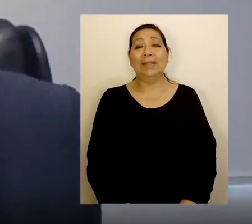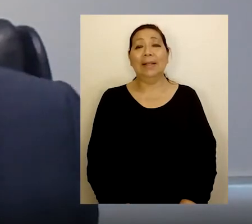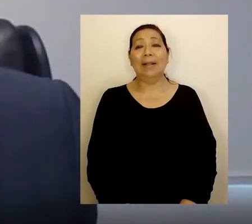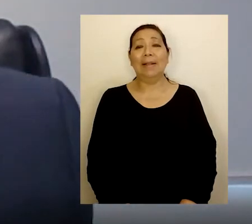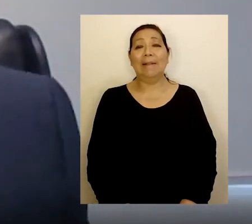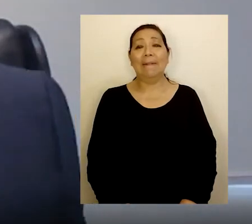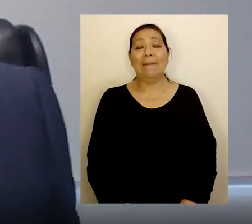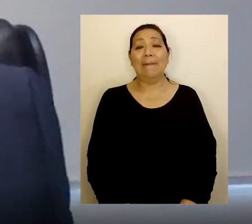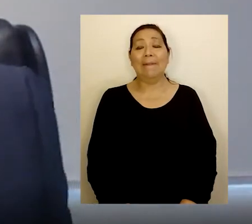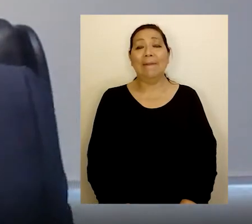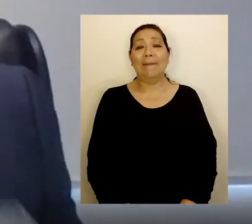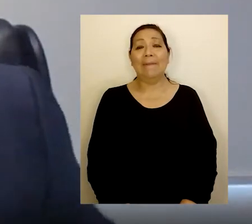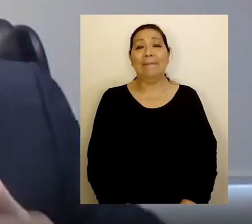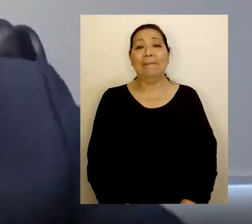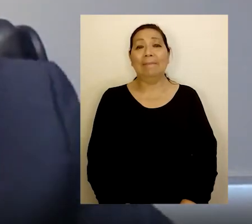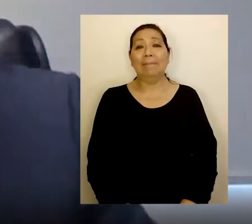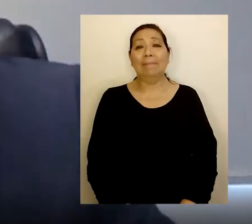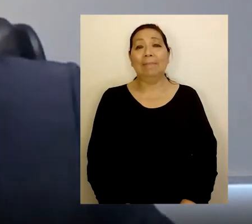Y